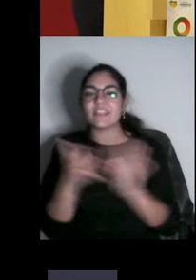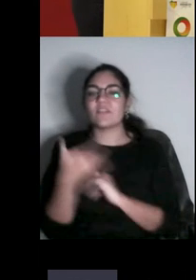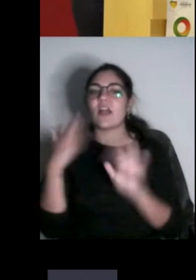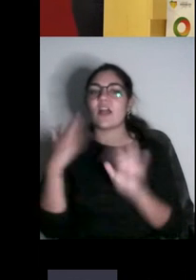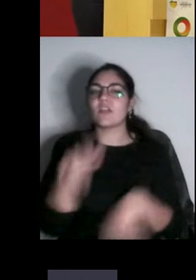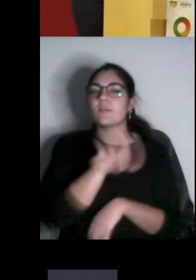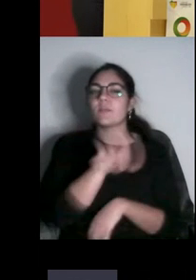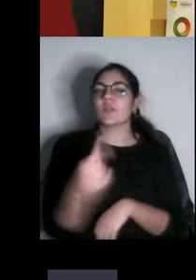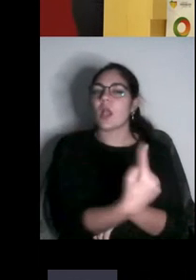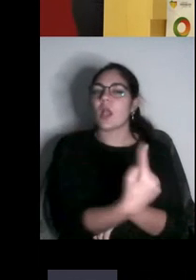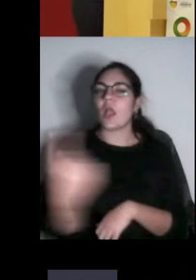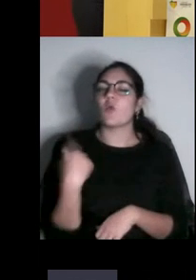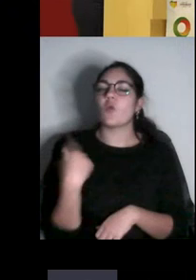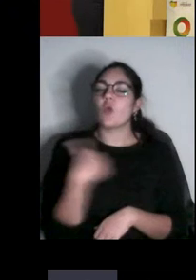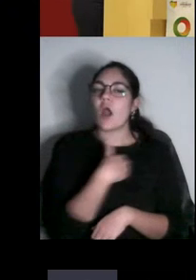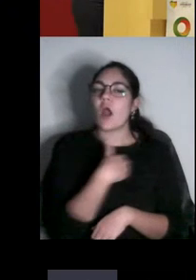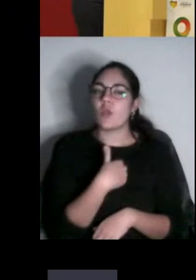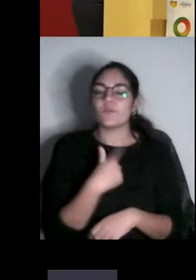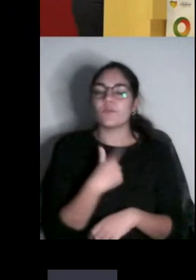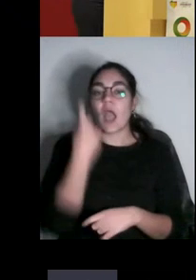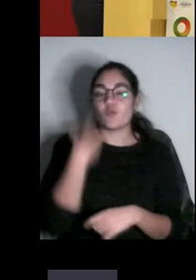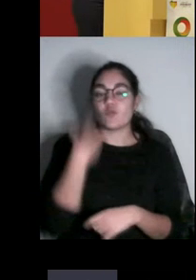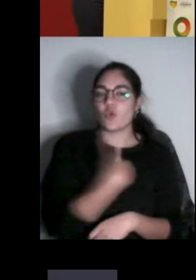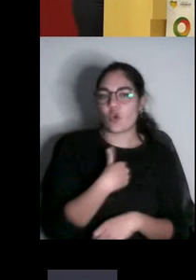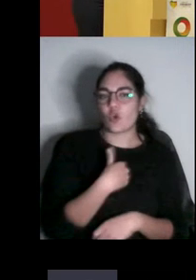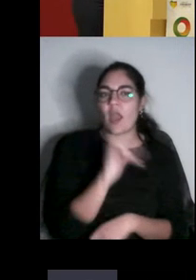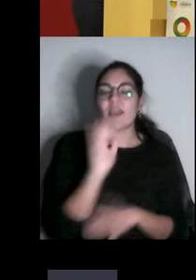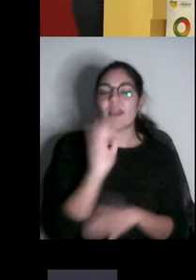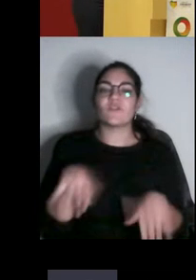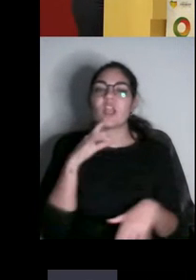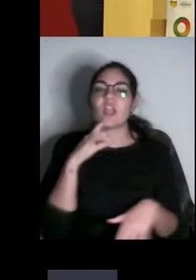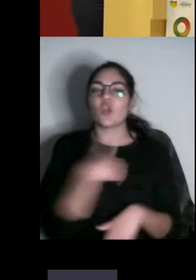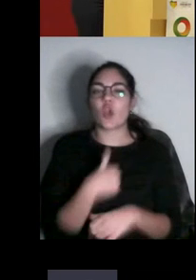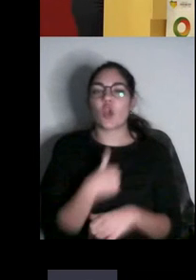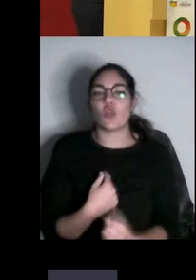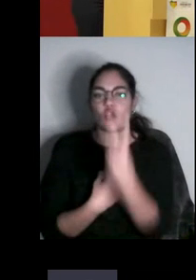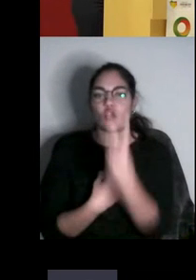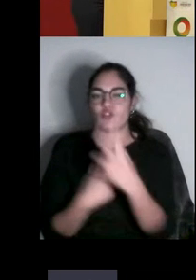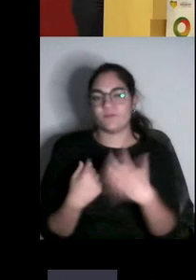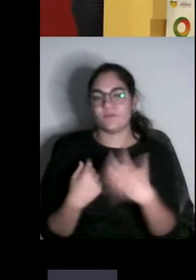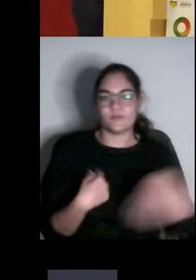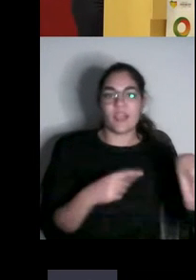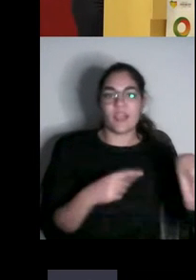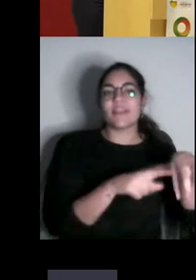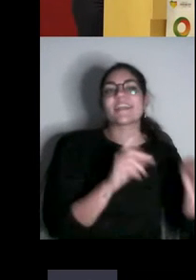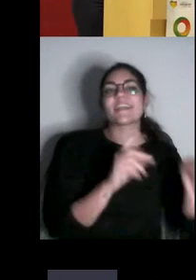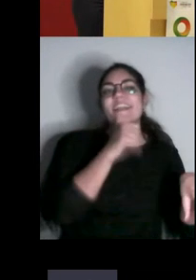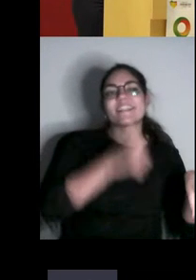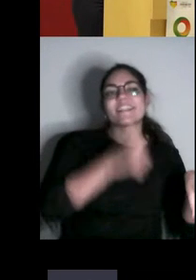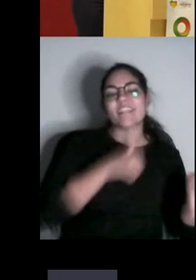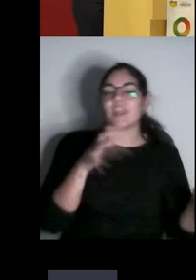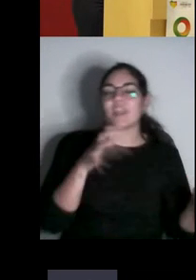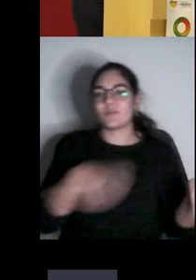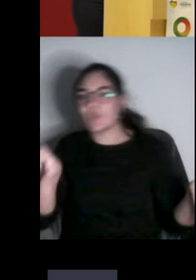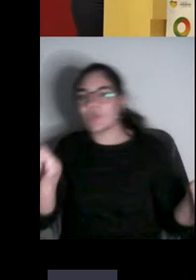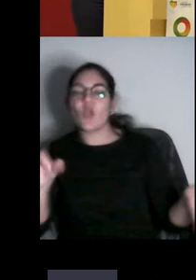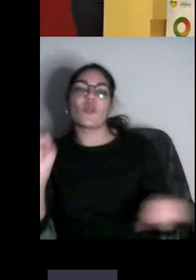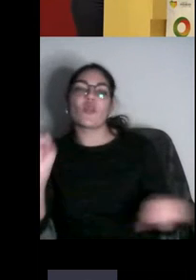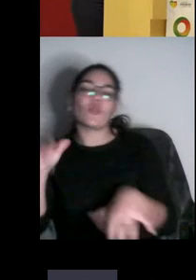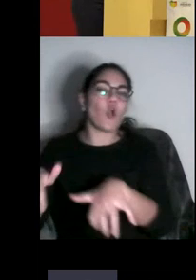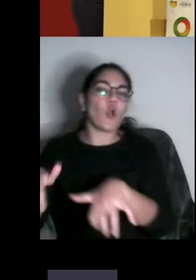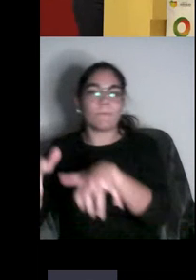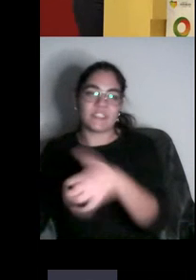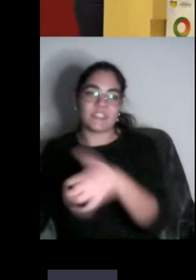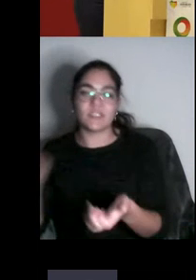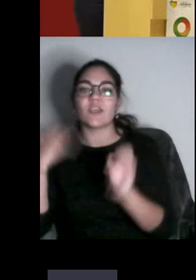hemos dividido el grupo en dos bandos roles por un lado la resistencia al por otro lado los zombies hemos simulado que nos